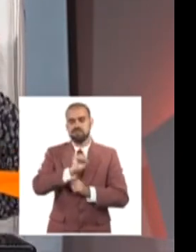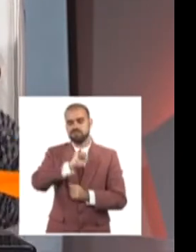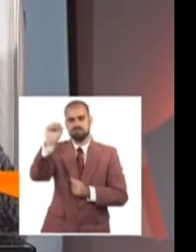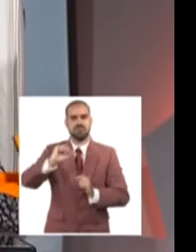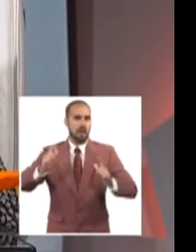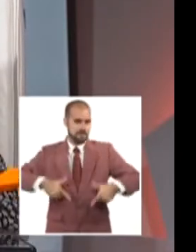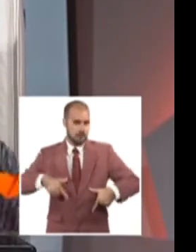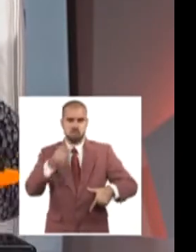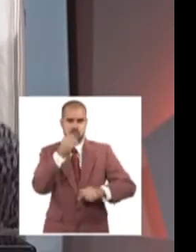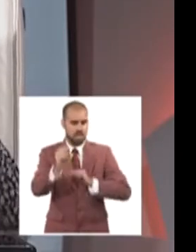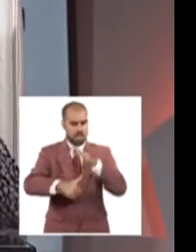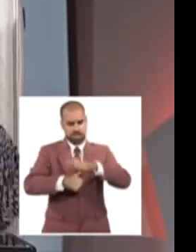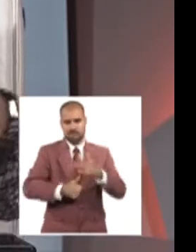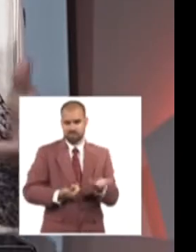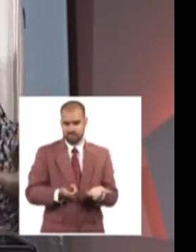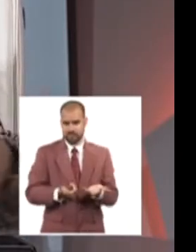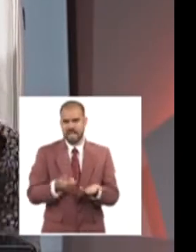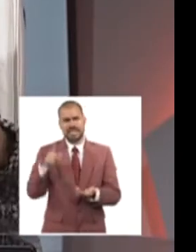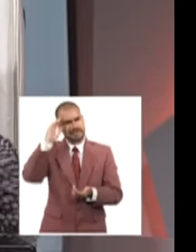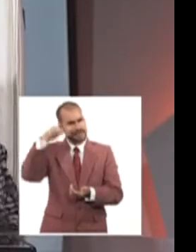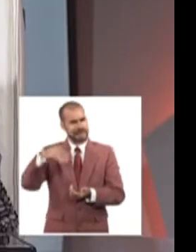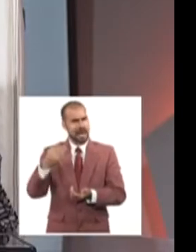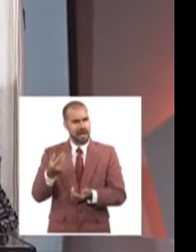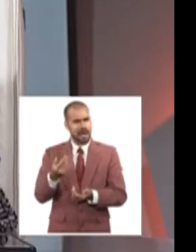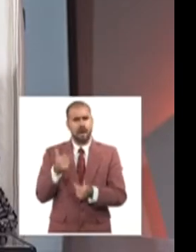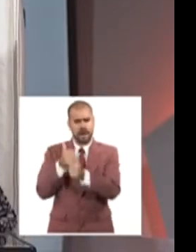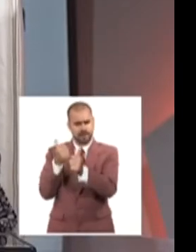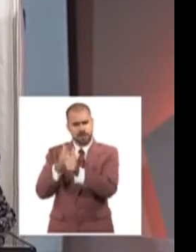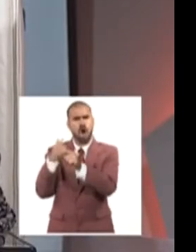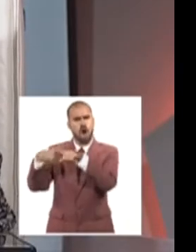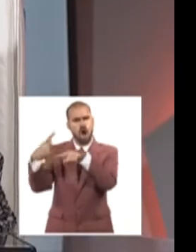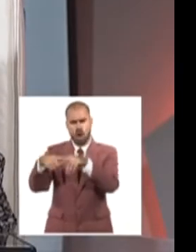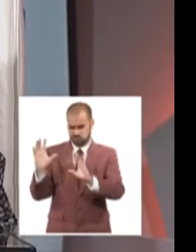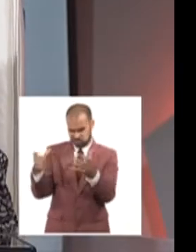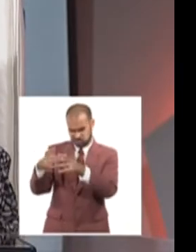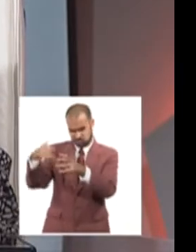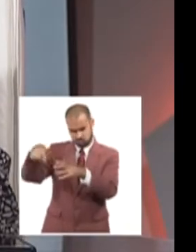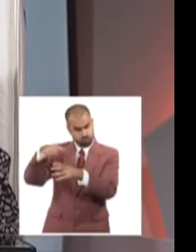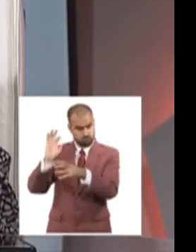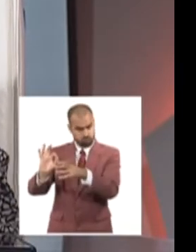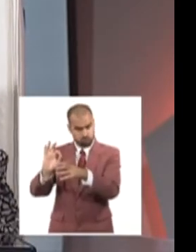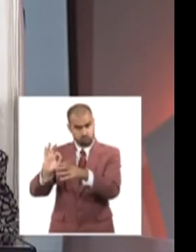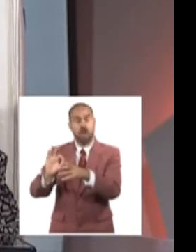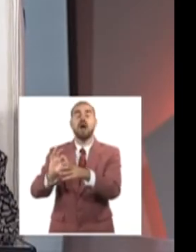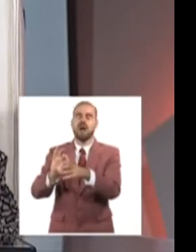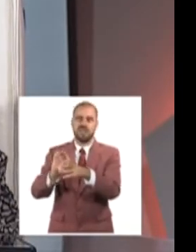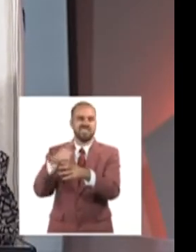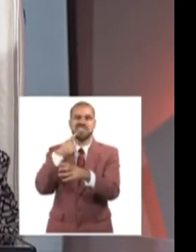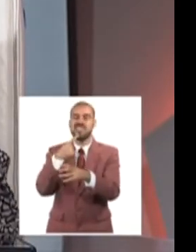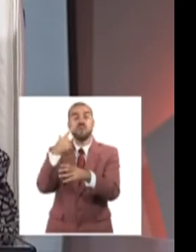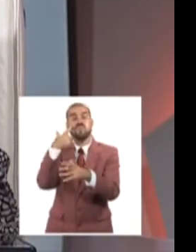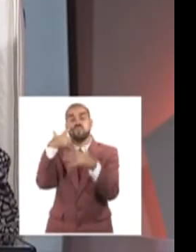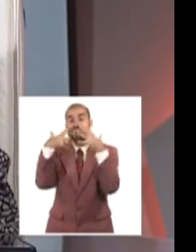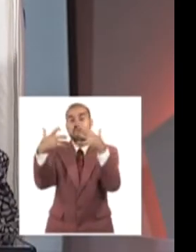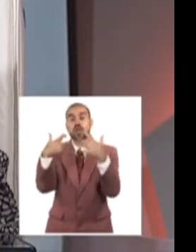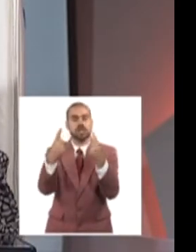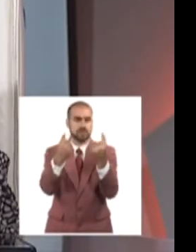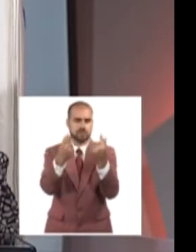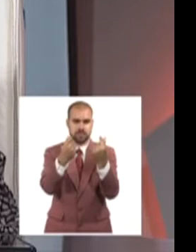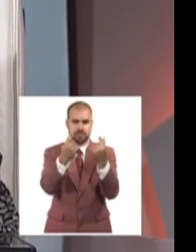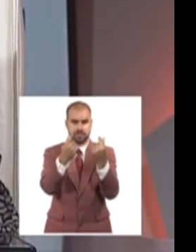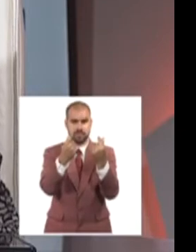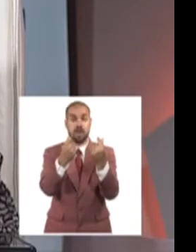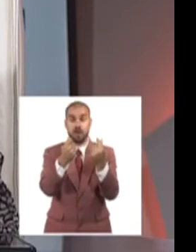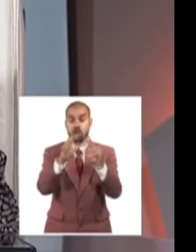y tiene está consciente él sus asesores de partido los trabajadores que en este momento lo más importante es la economía y en eso se ha enfocado